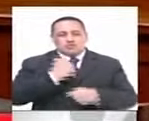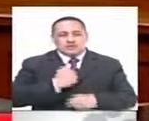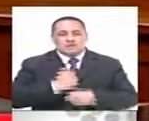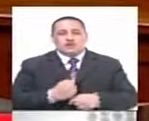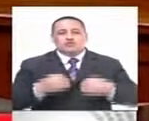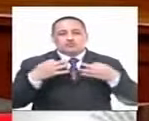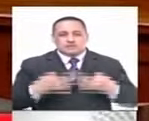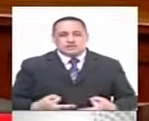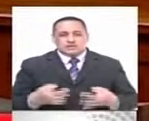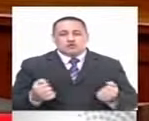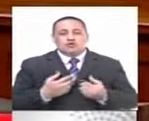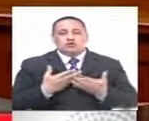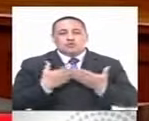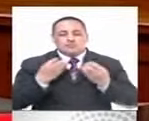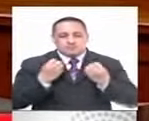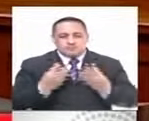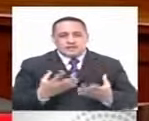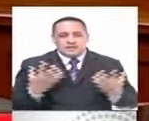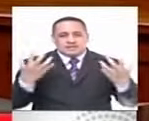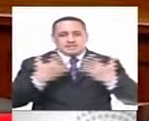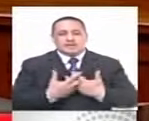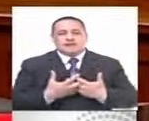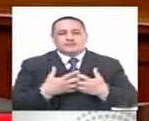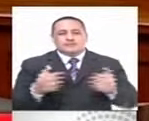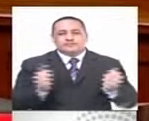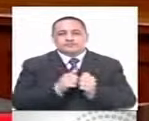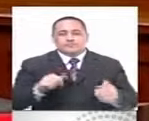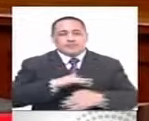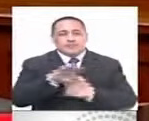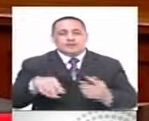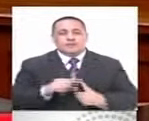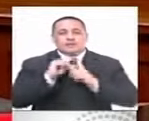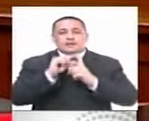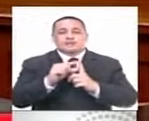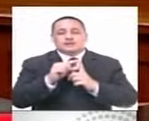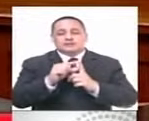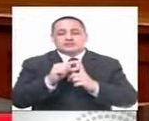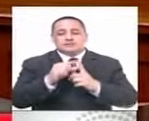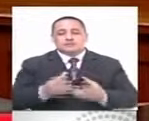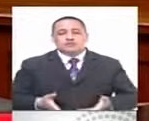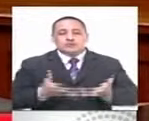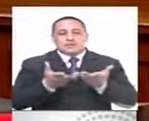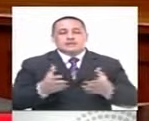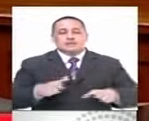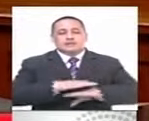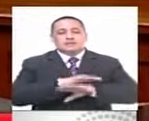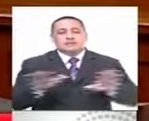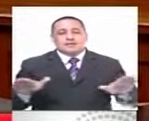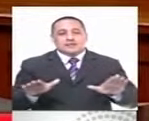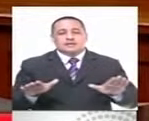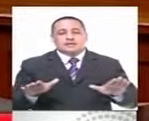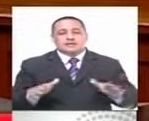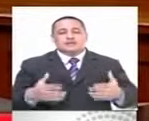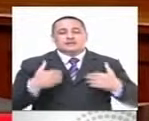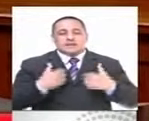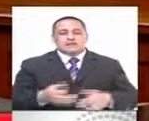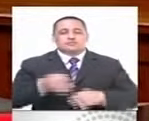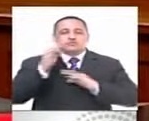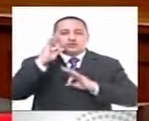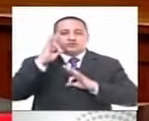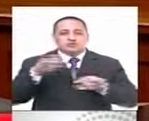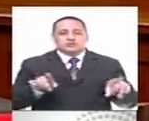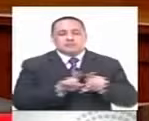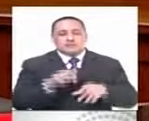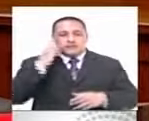digno, con bienestar integral. Con estas palabras voy a dar por culminada la exposición de